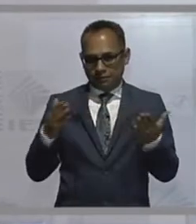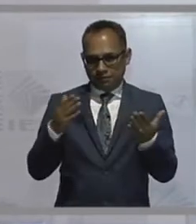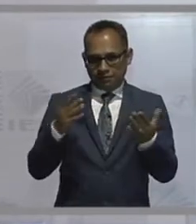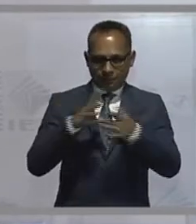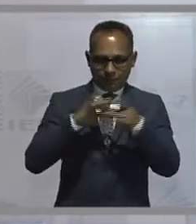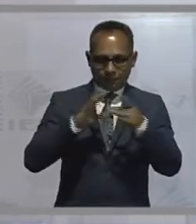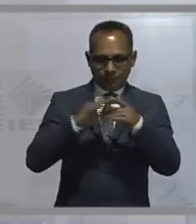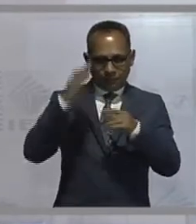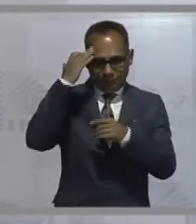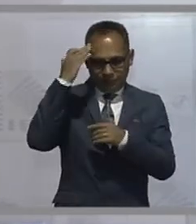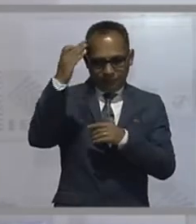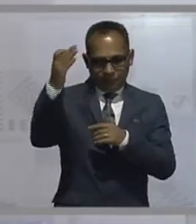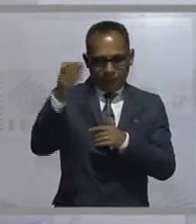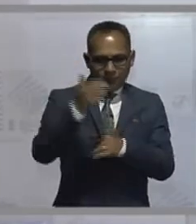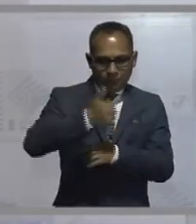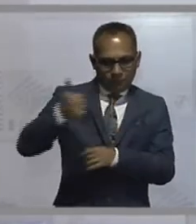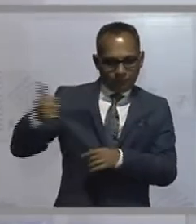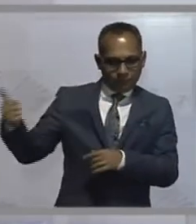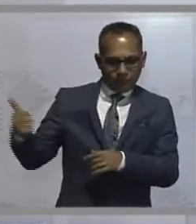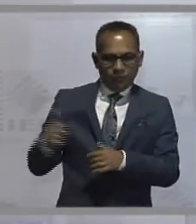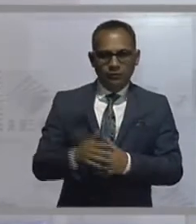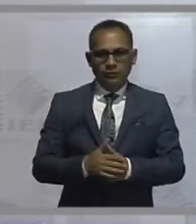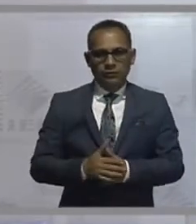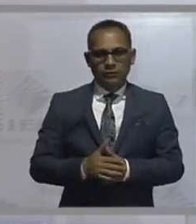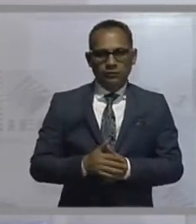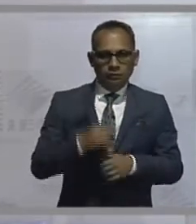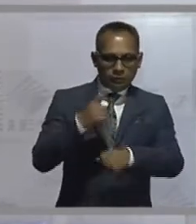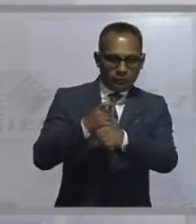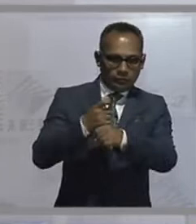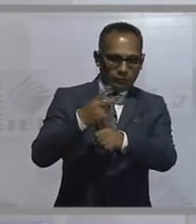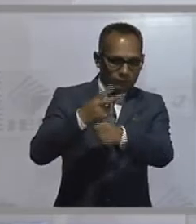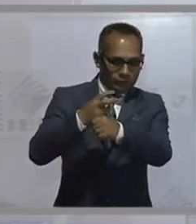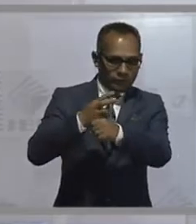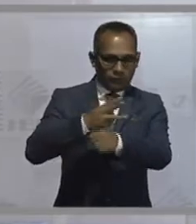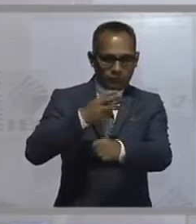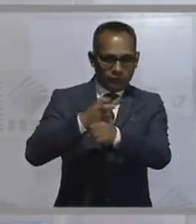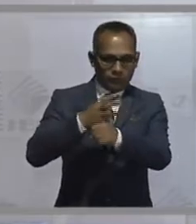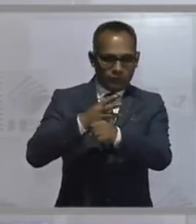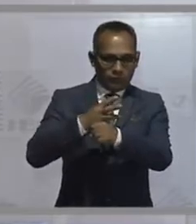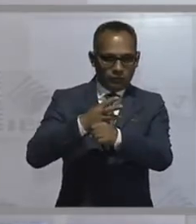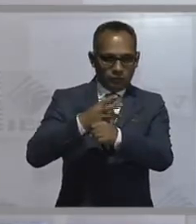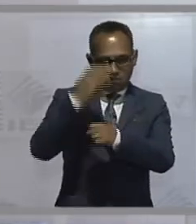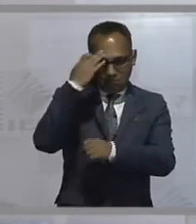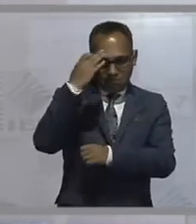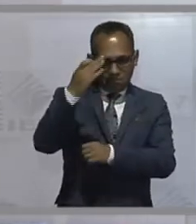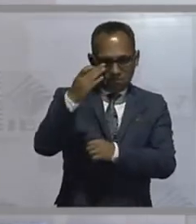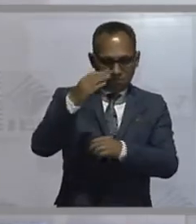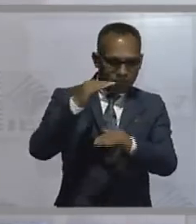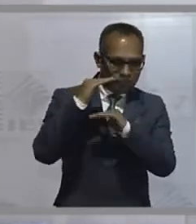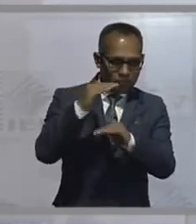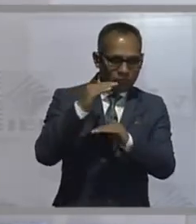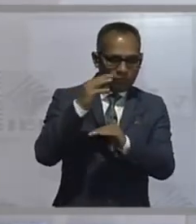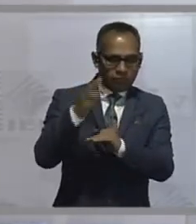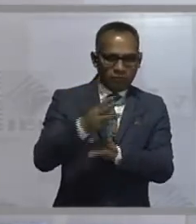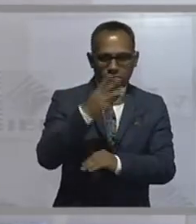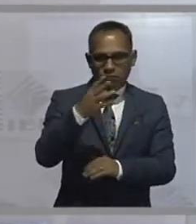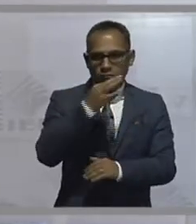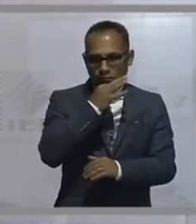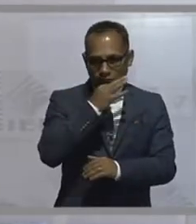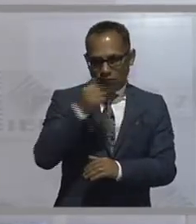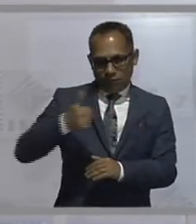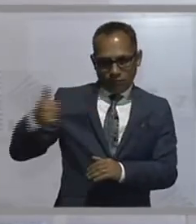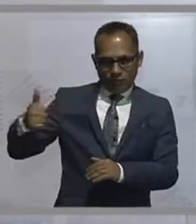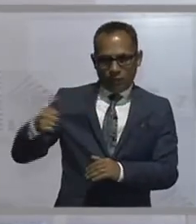que durará cada intervención las tres primeras rondas serán de tres minutos para cada participante para lo cual